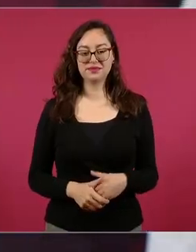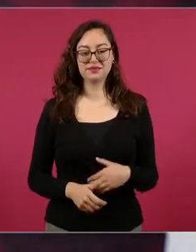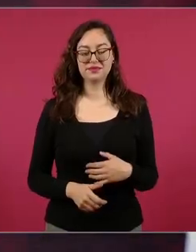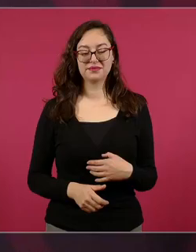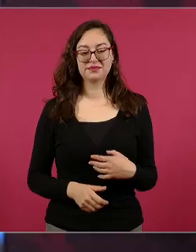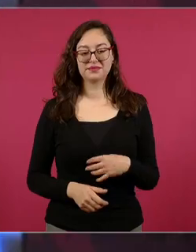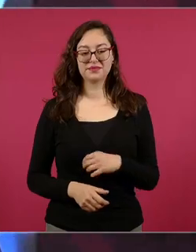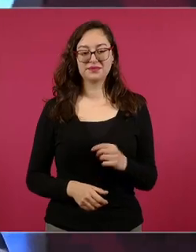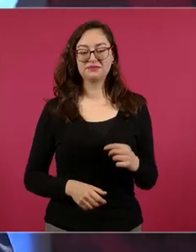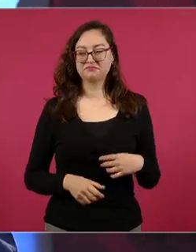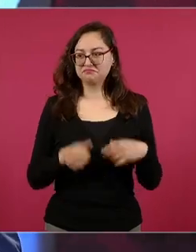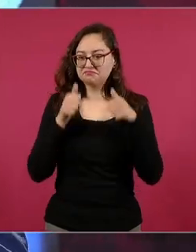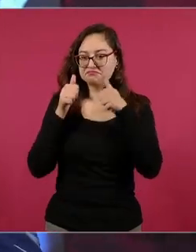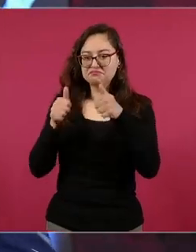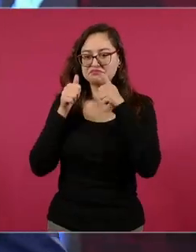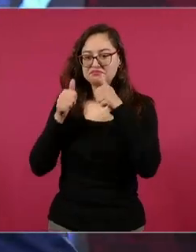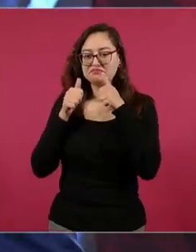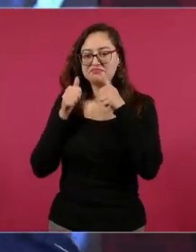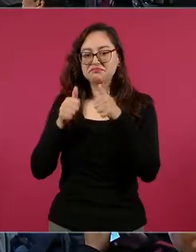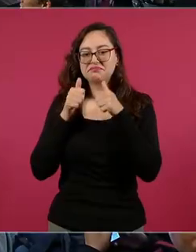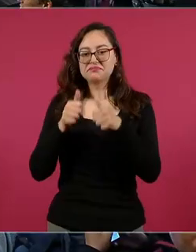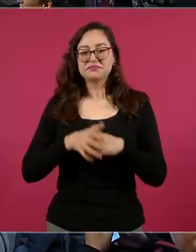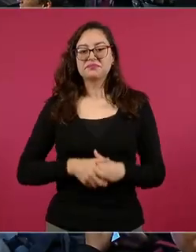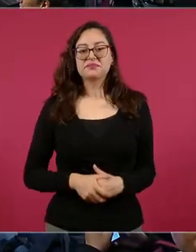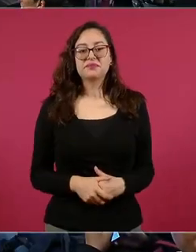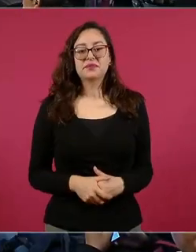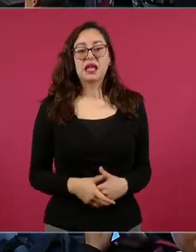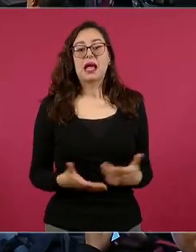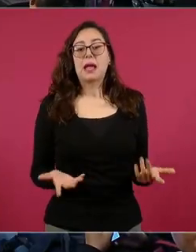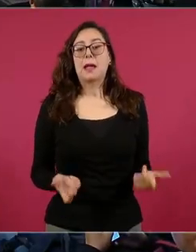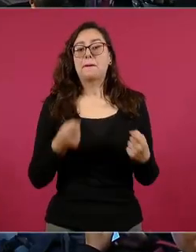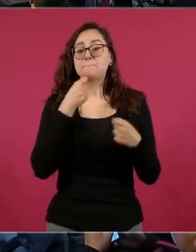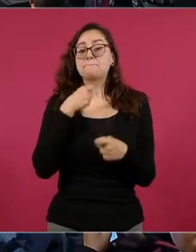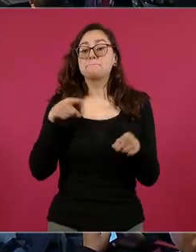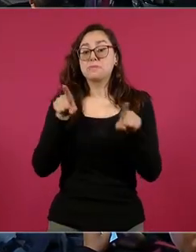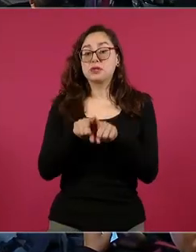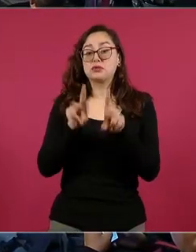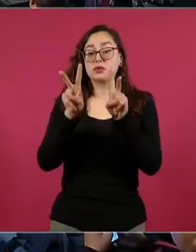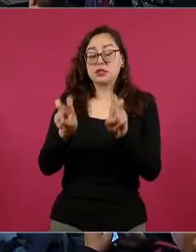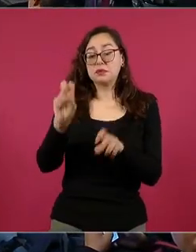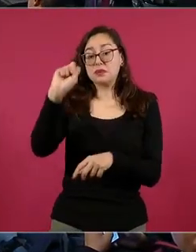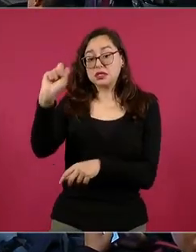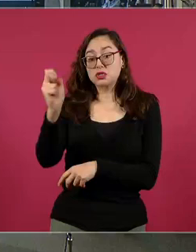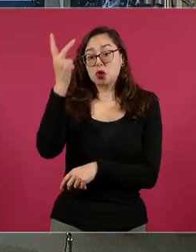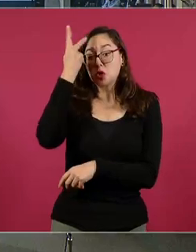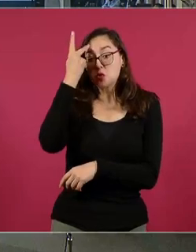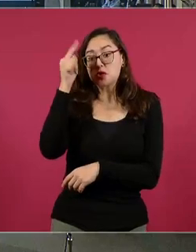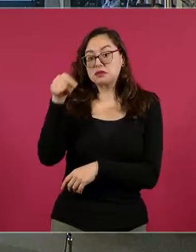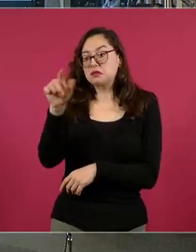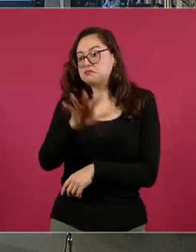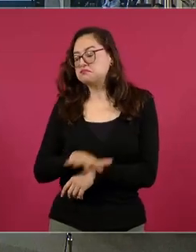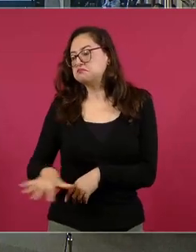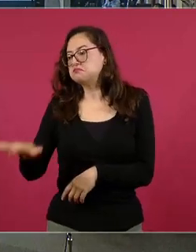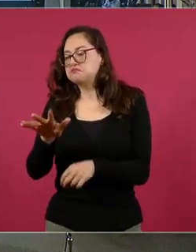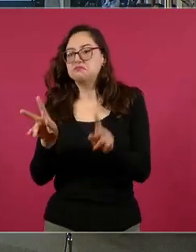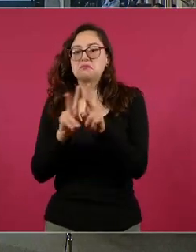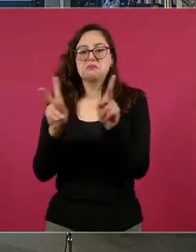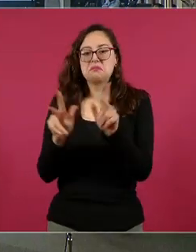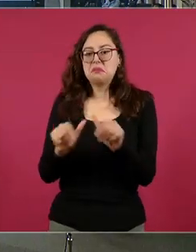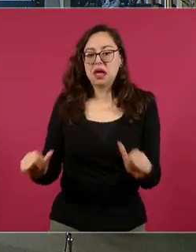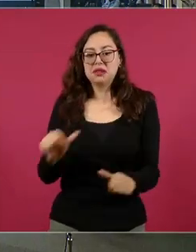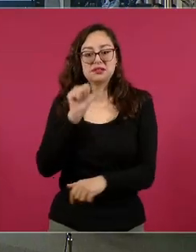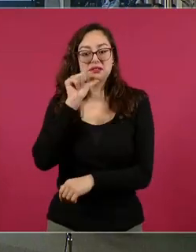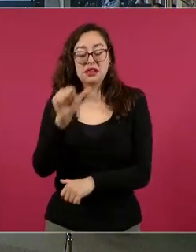Pues vamos a estar pendientes. Presidente, ya sobre este mismo tema de San Luis, presidente, ante la incapacidad que ha mostrado el gobierno estatal de mantener la paz, cuentan los